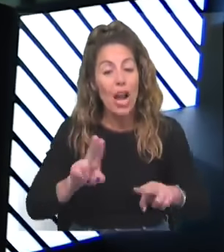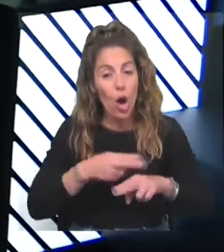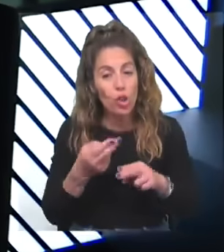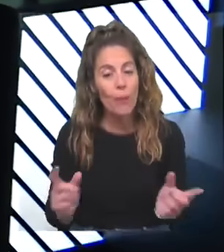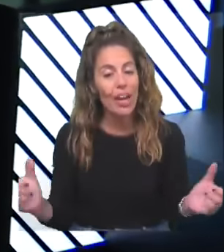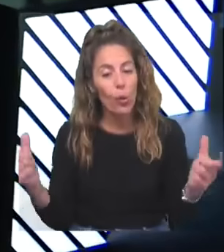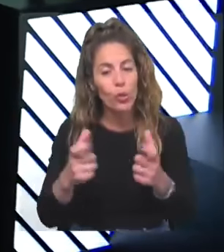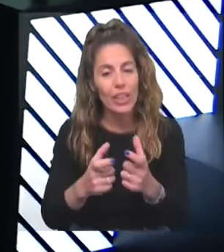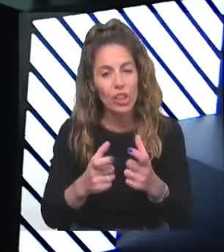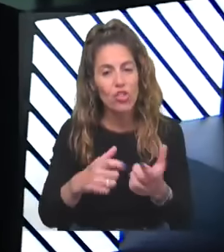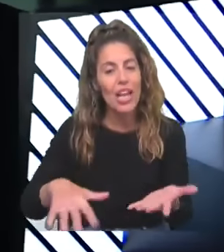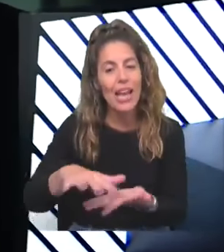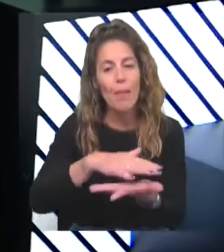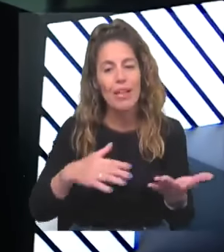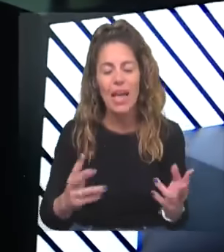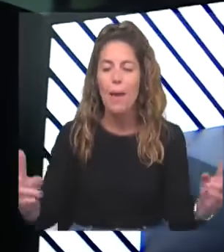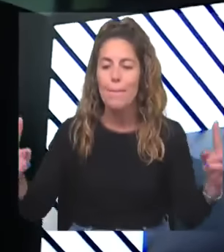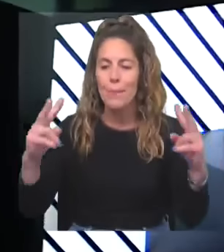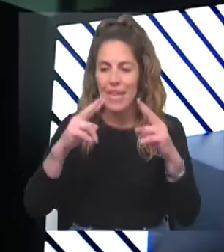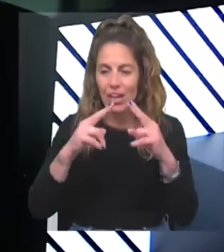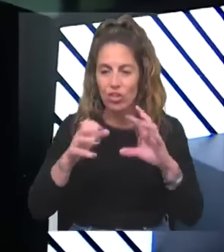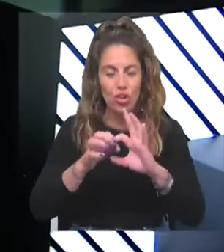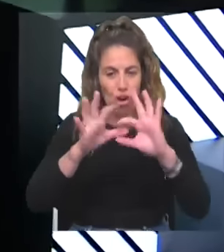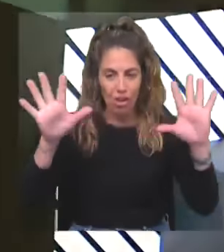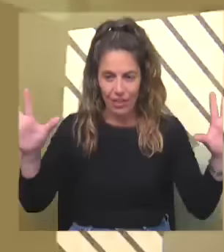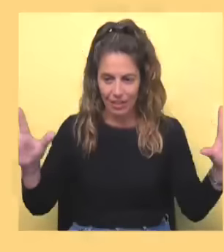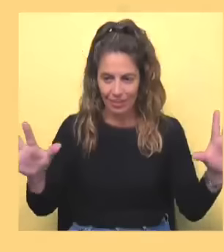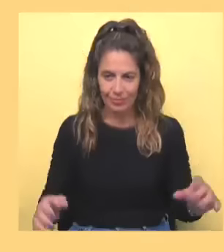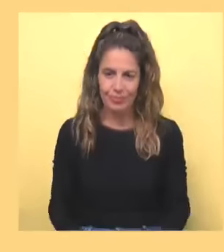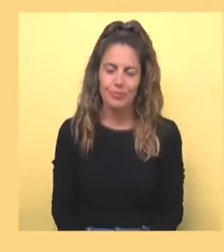y mirarnos a los ojos con libertad.